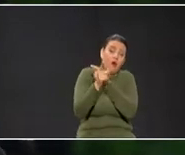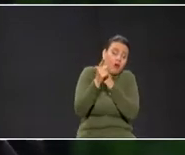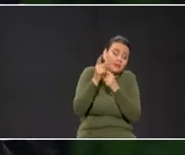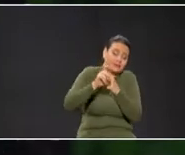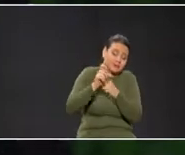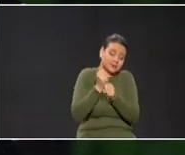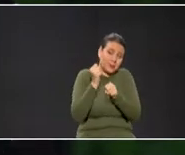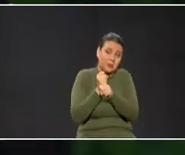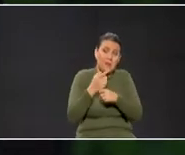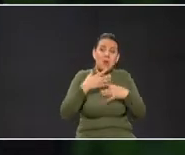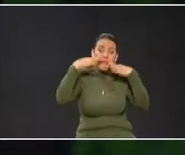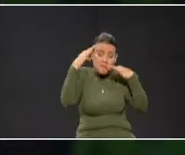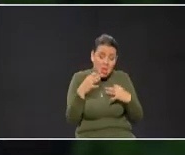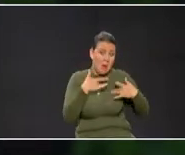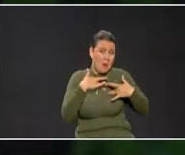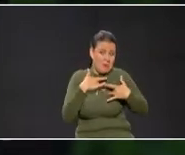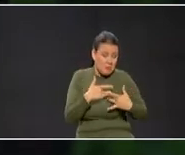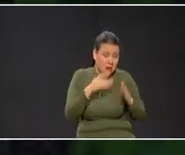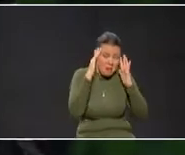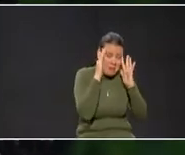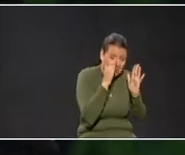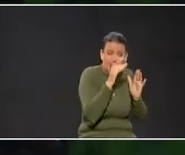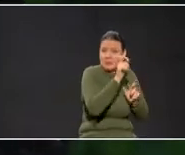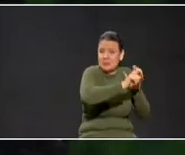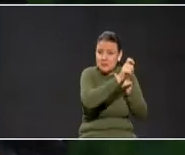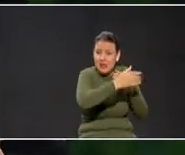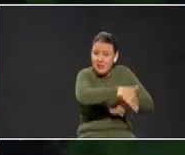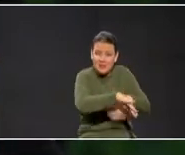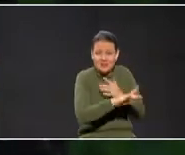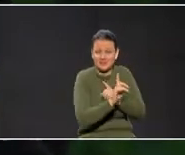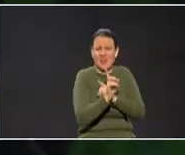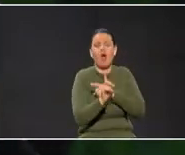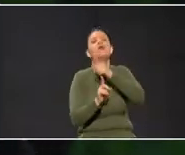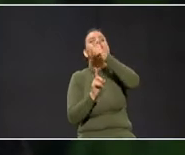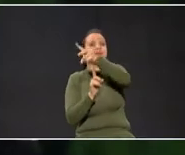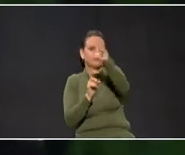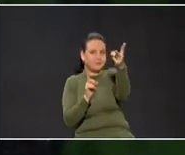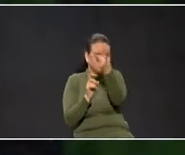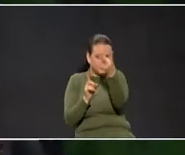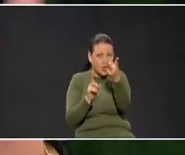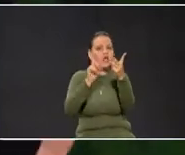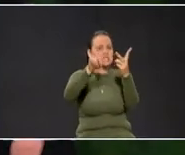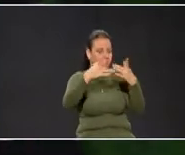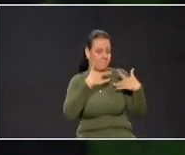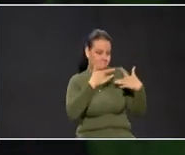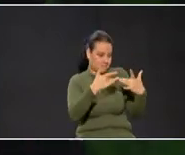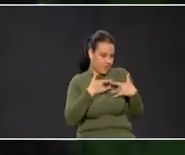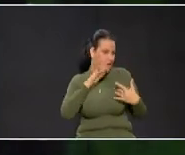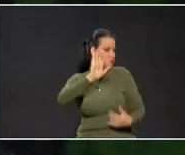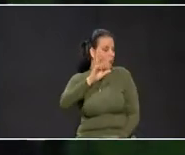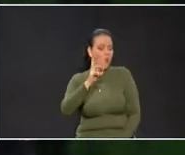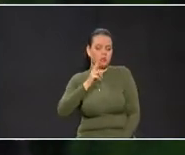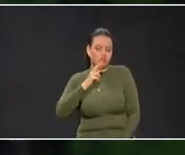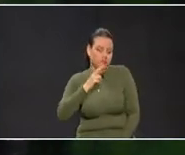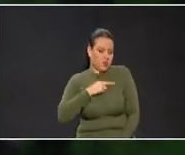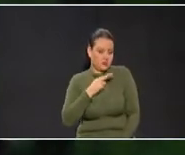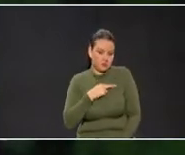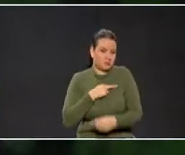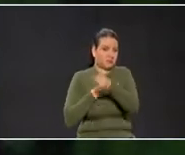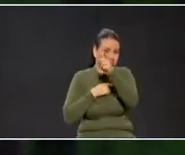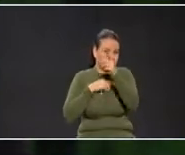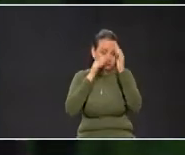vocación vamos a entregarle entonces esto a quienes ya lo han probado te han dado buenos resultados como son estas organizados religiosas para que entonces ellos